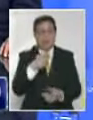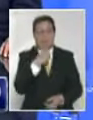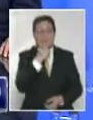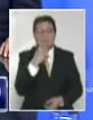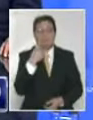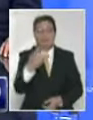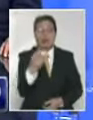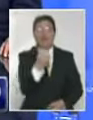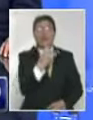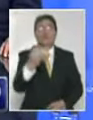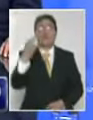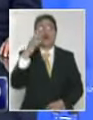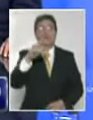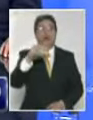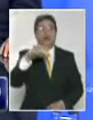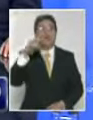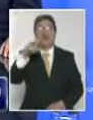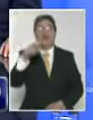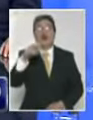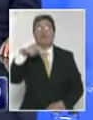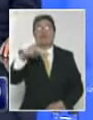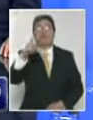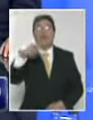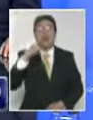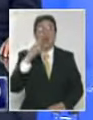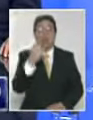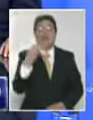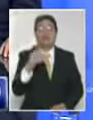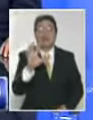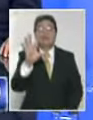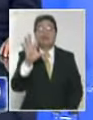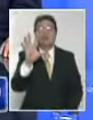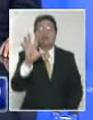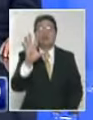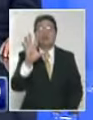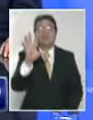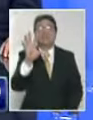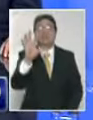cuánto eran los CNI, dijo 50. 50, o sea,